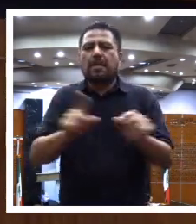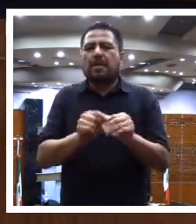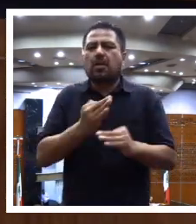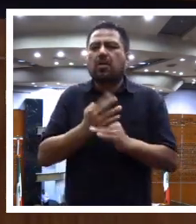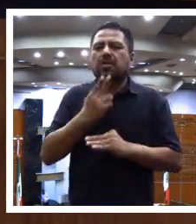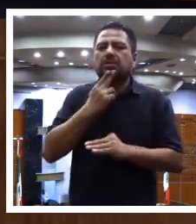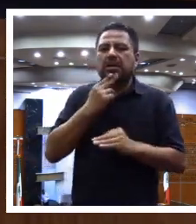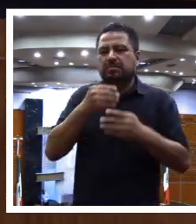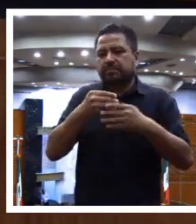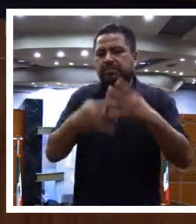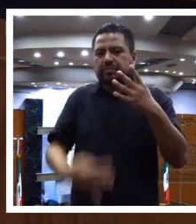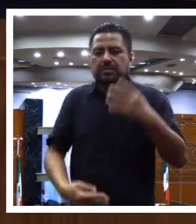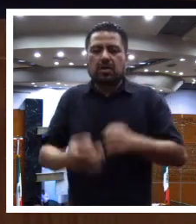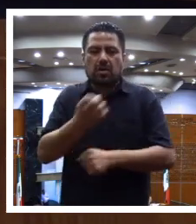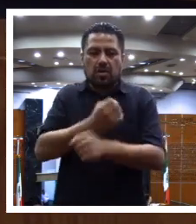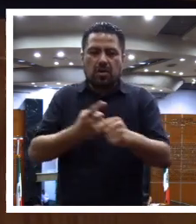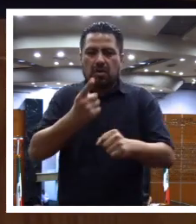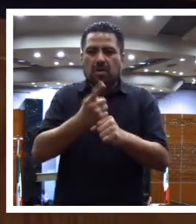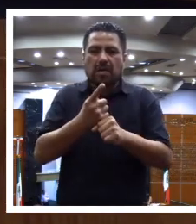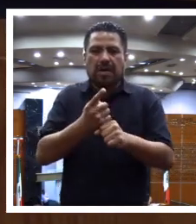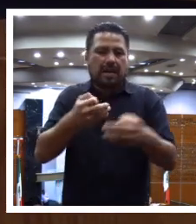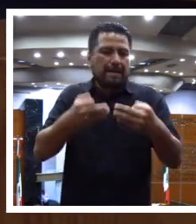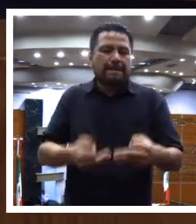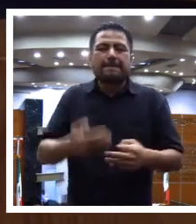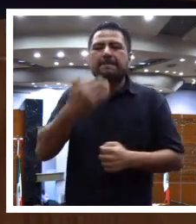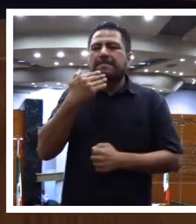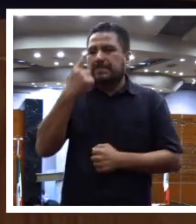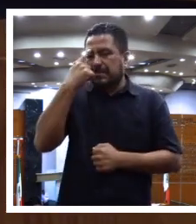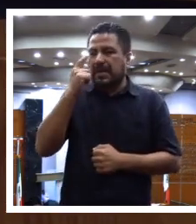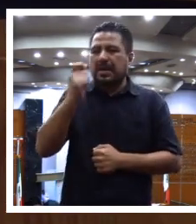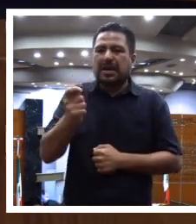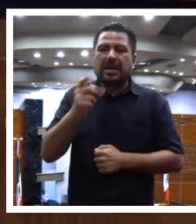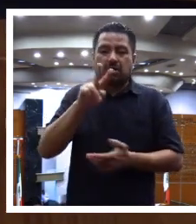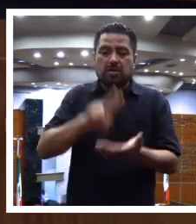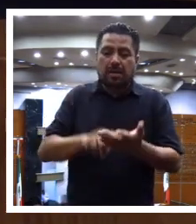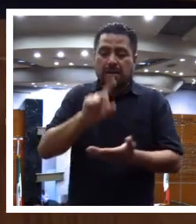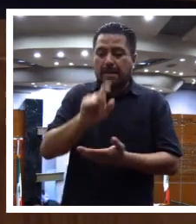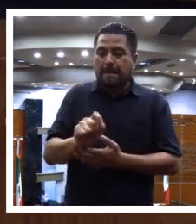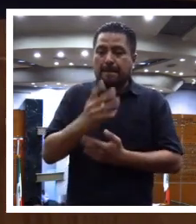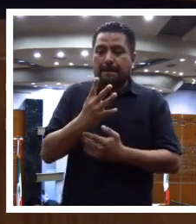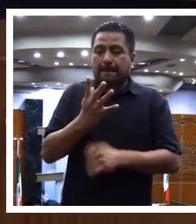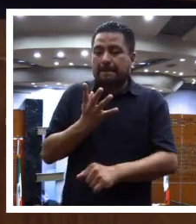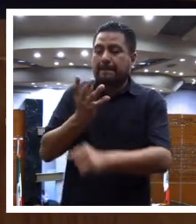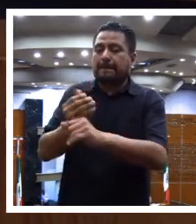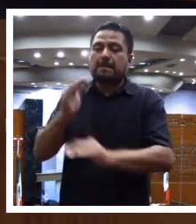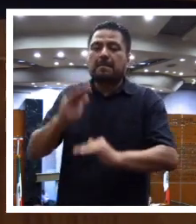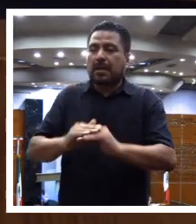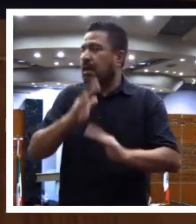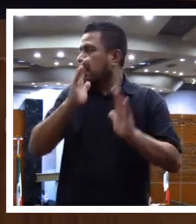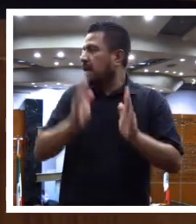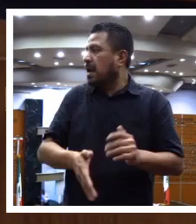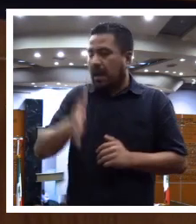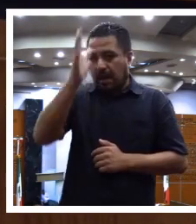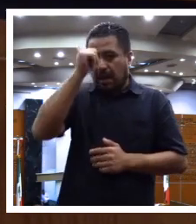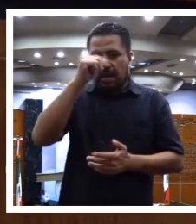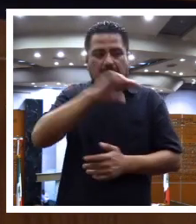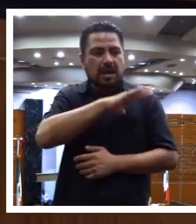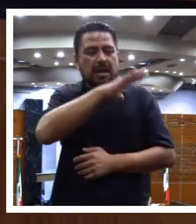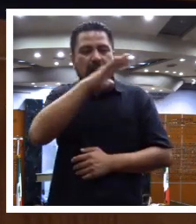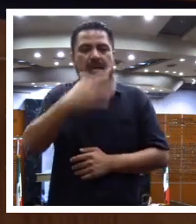reservas. La oportunidad era precisamente el PEF 2024 y ya lo han aprobado en lo